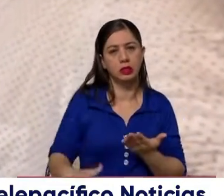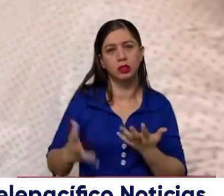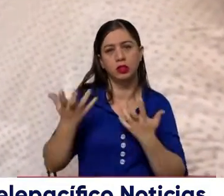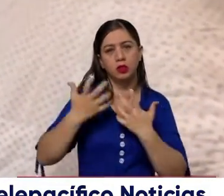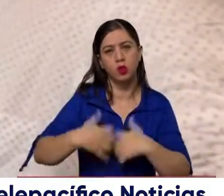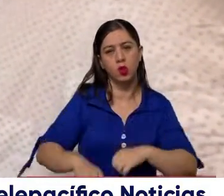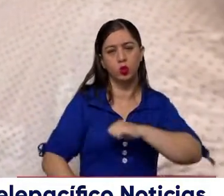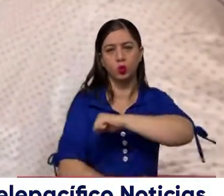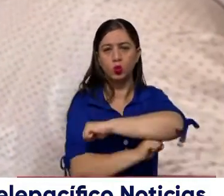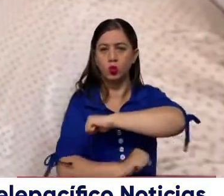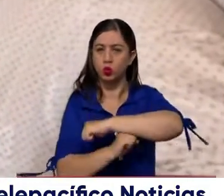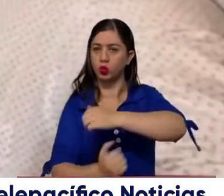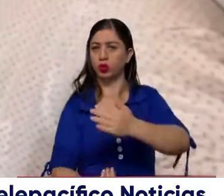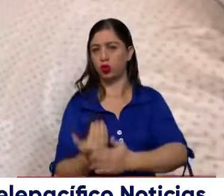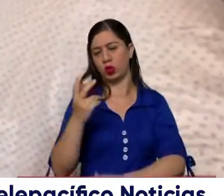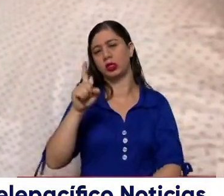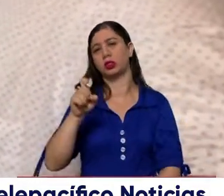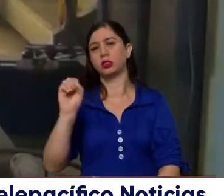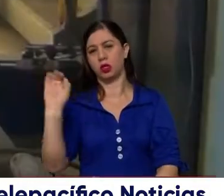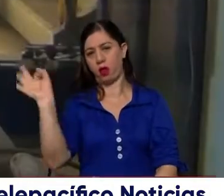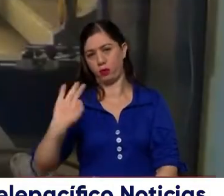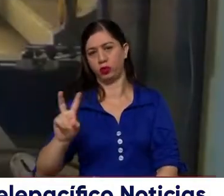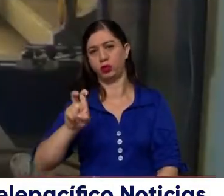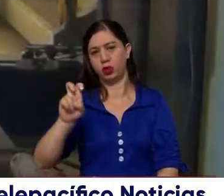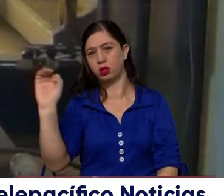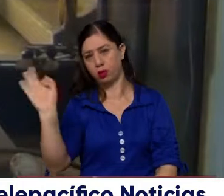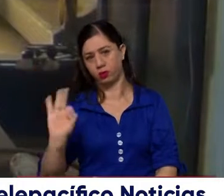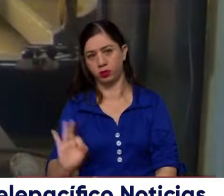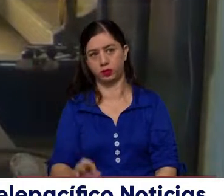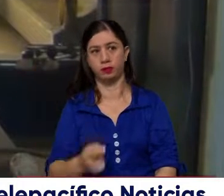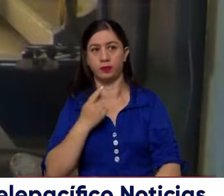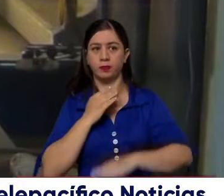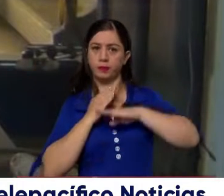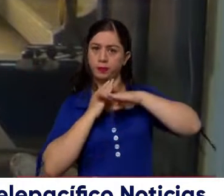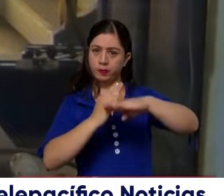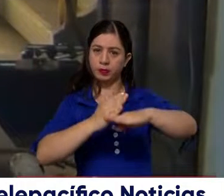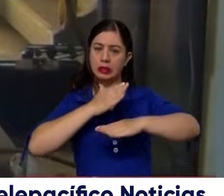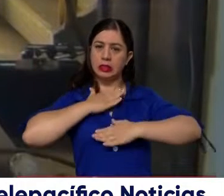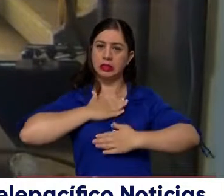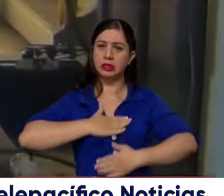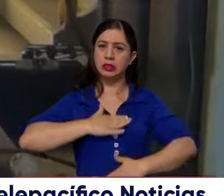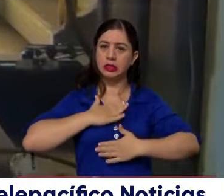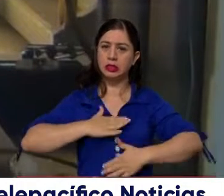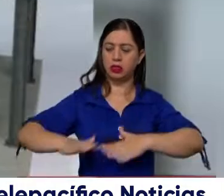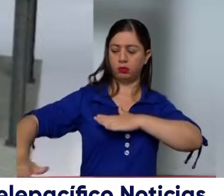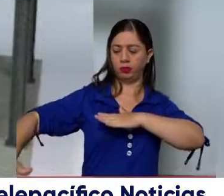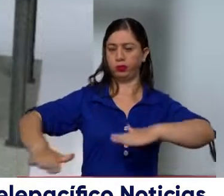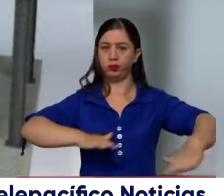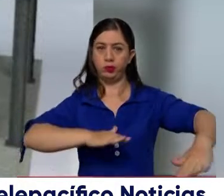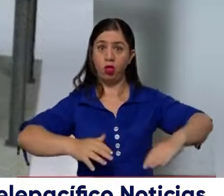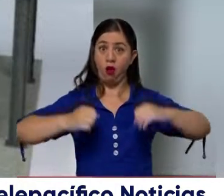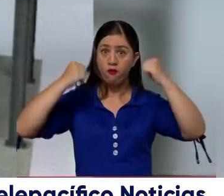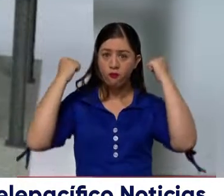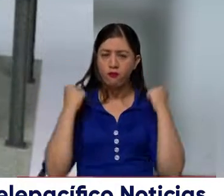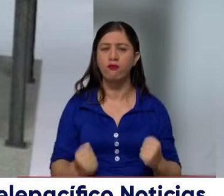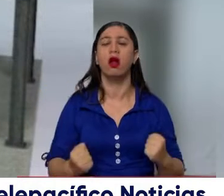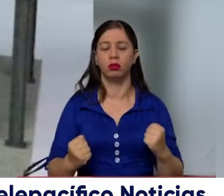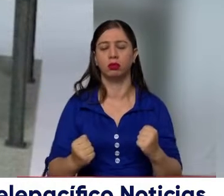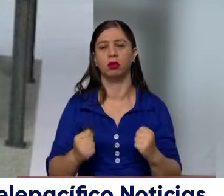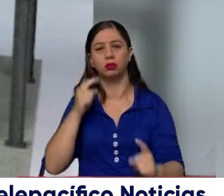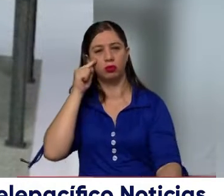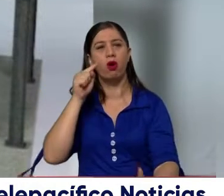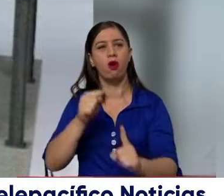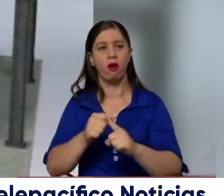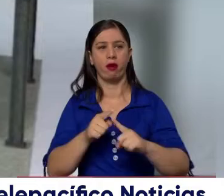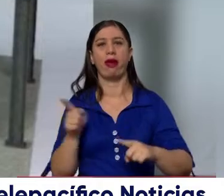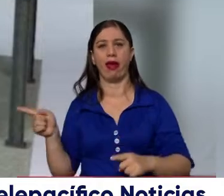una estructura nueva sería alrededor de un 60-70%. Seguridad y tranquilidad durante el sismo de gran magnitud es el objetivo de